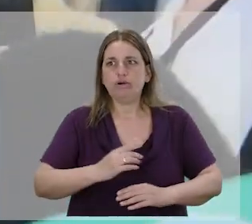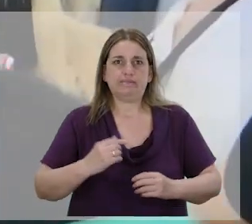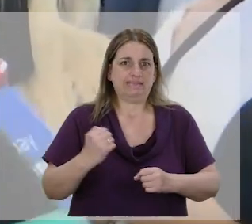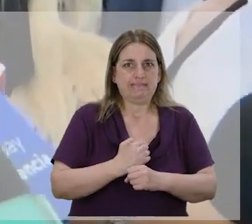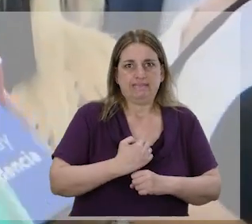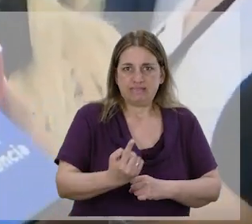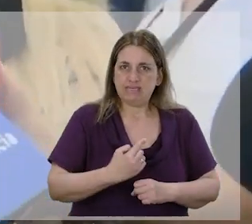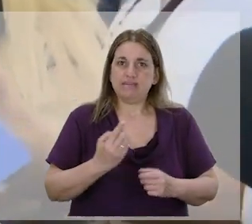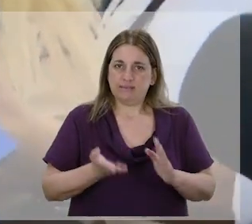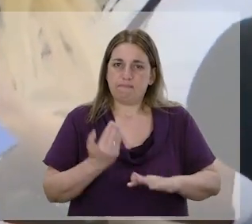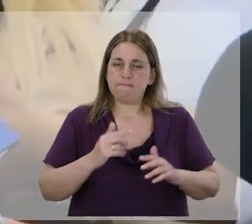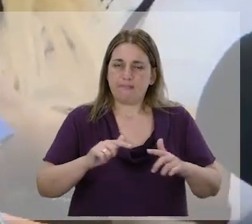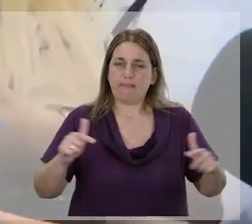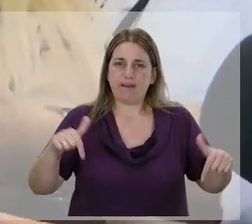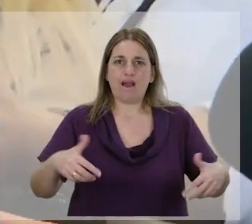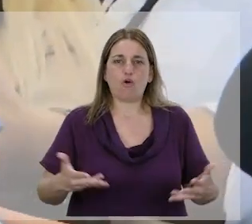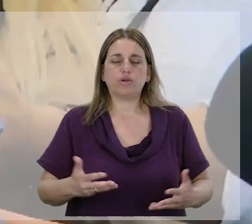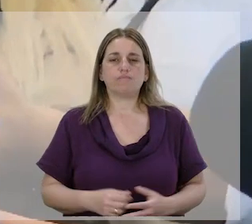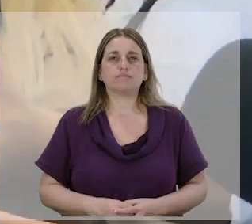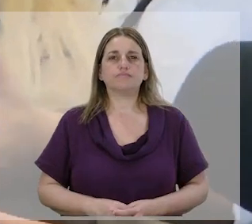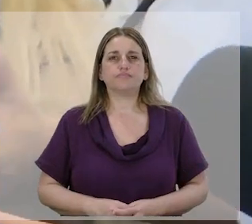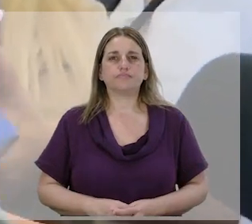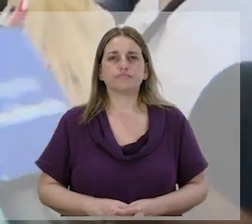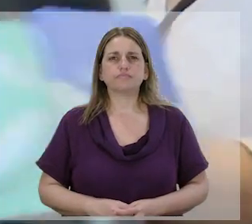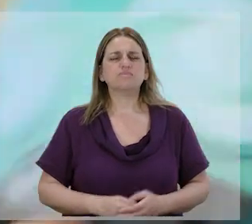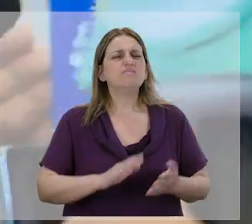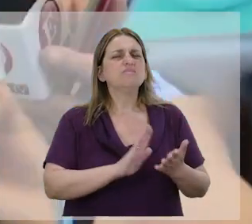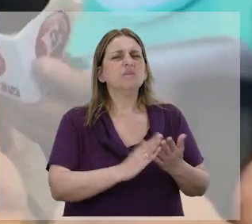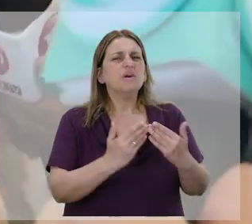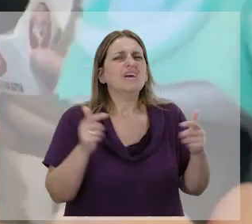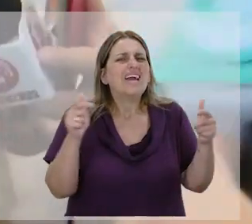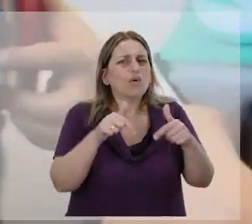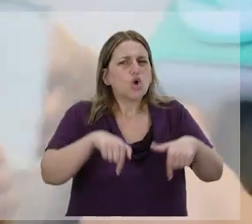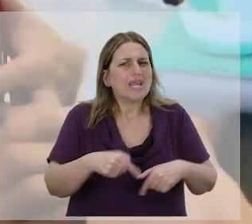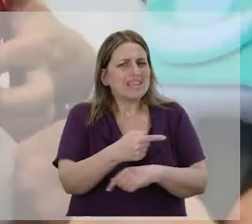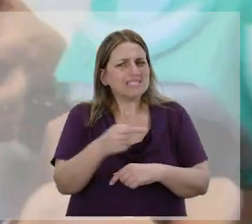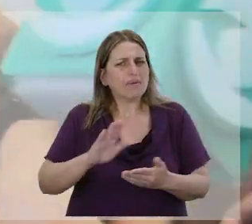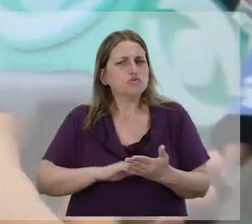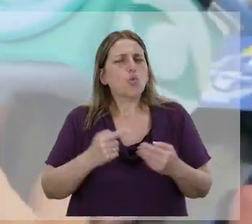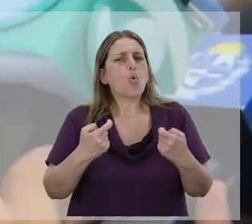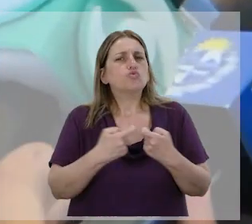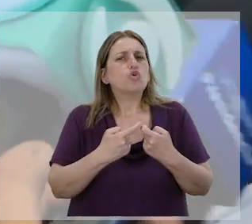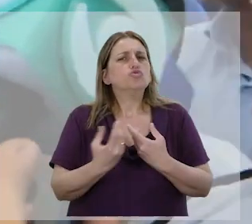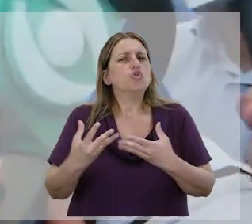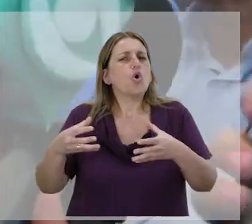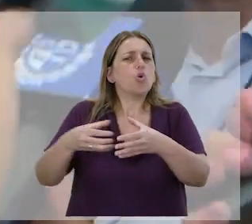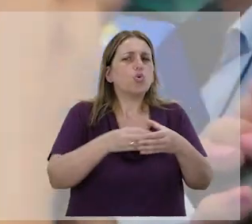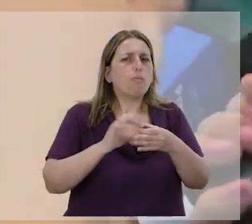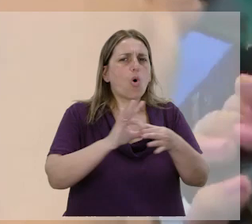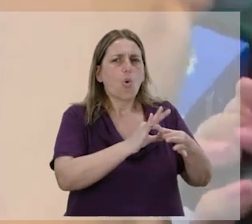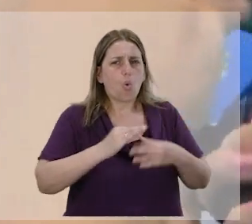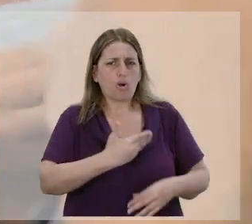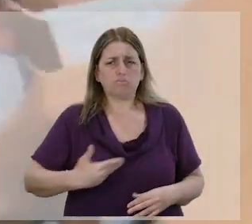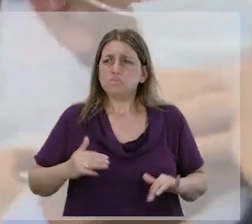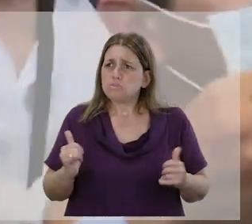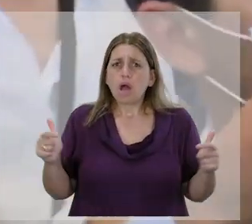tiene una multiplicación, una presencia más importante en estos tiempos. El colega le preguntó por el... ¿Se va a reunir con los socios de la coalición esta semana? ¿Perdón? ¿Se va a